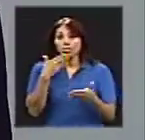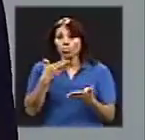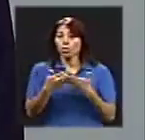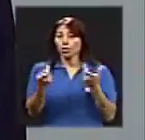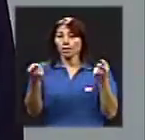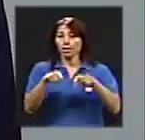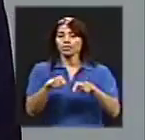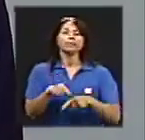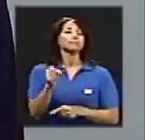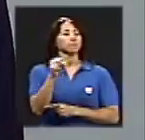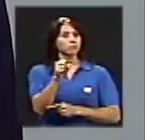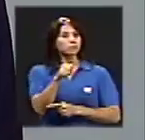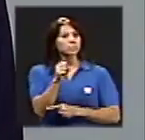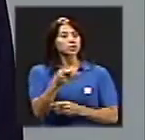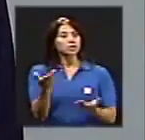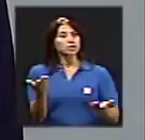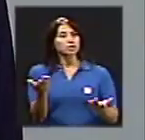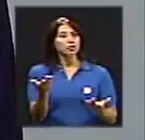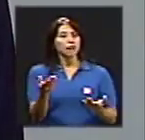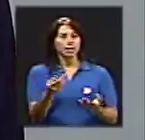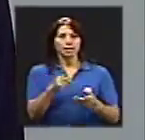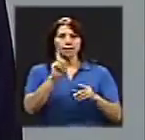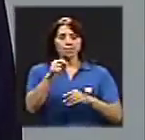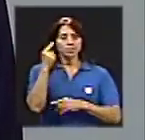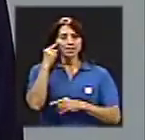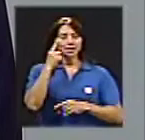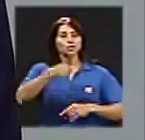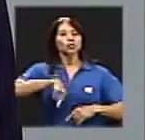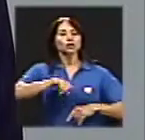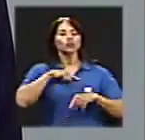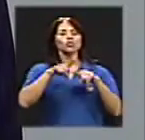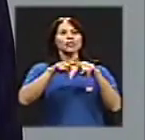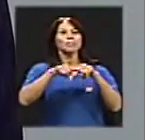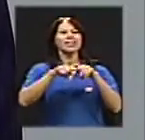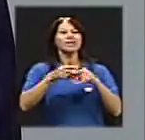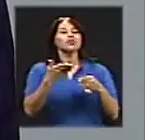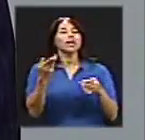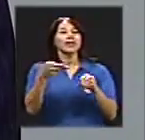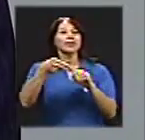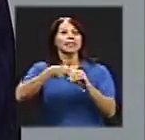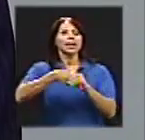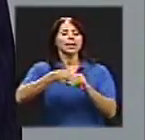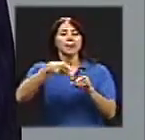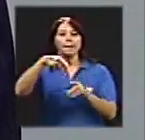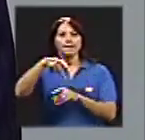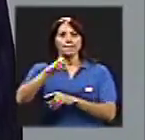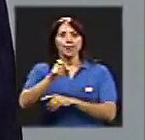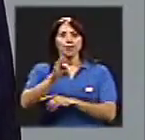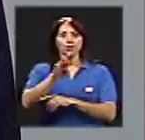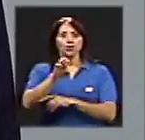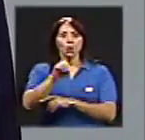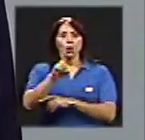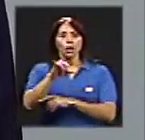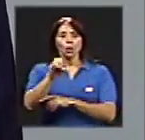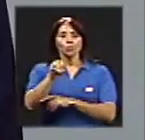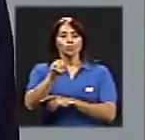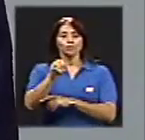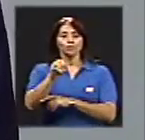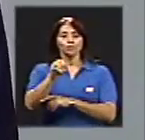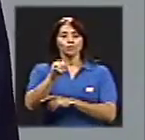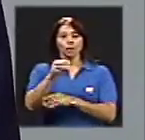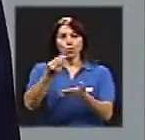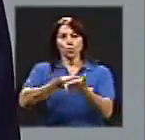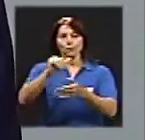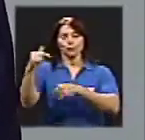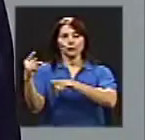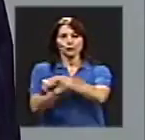por ejemplo, que nosotros dependemos totalmente del petróleo importado. Uh-huh. Consecuentemente, el precio